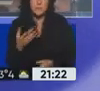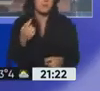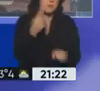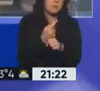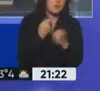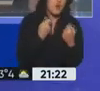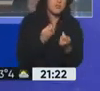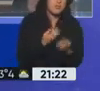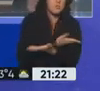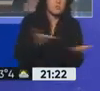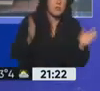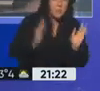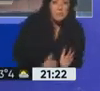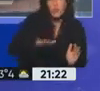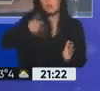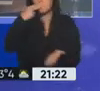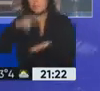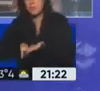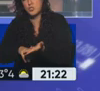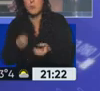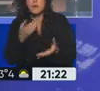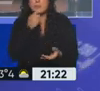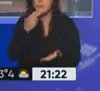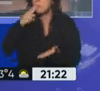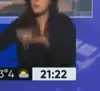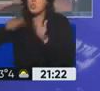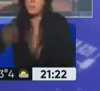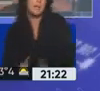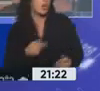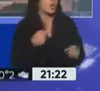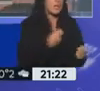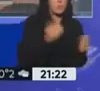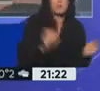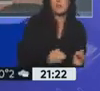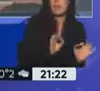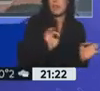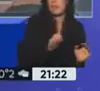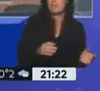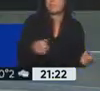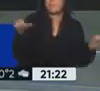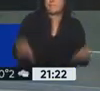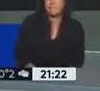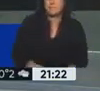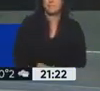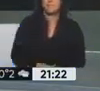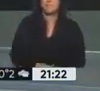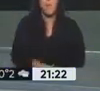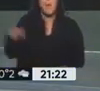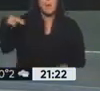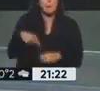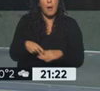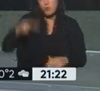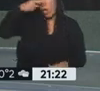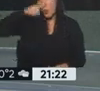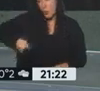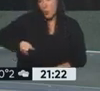gasto público, porque si no generás agujeros en la recaudación que desfinancias otras áreas claves. Bien, hacemos una última pausa en esta